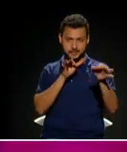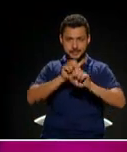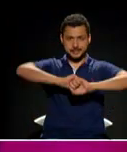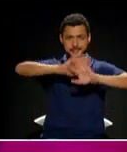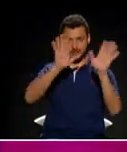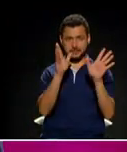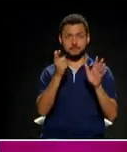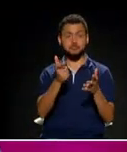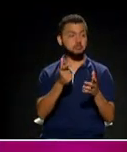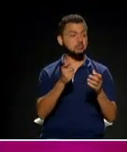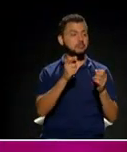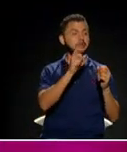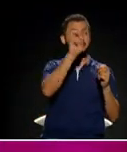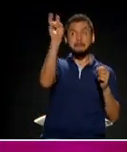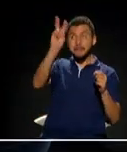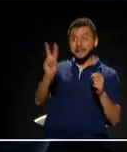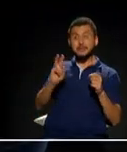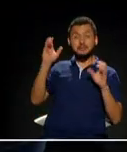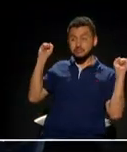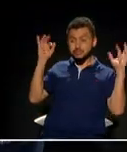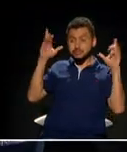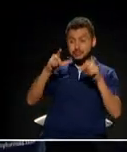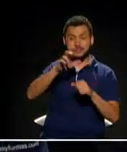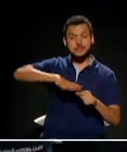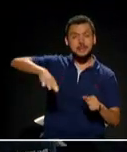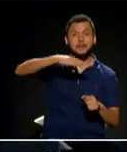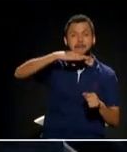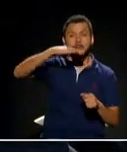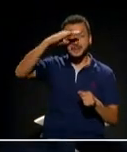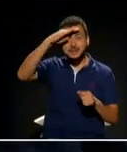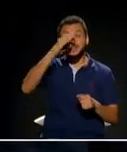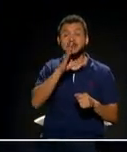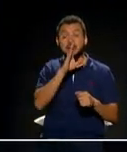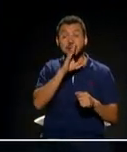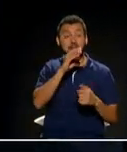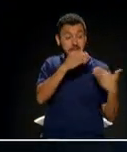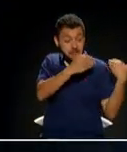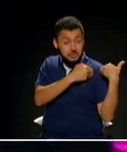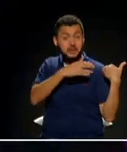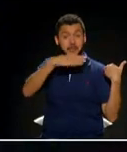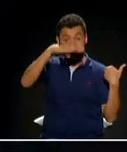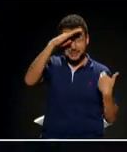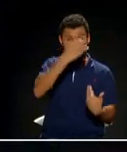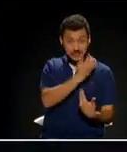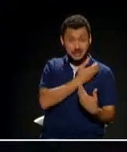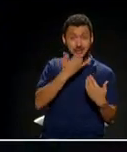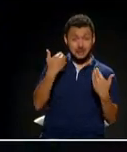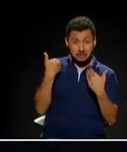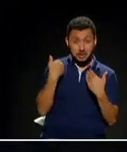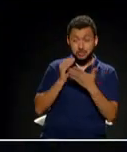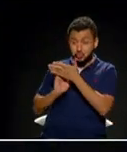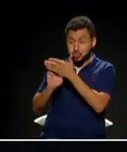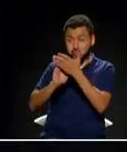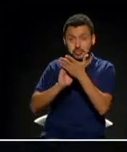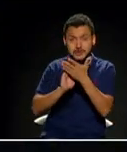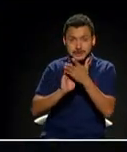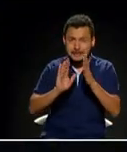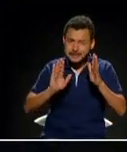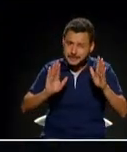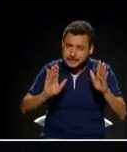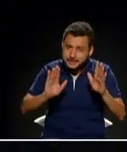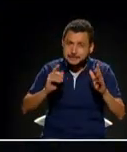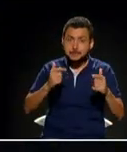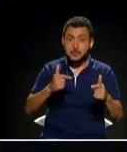no depende de las realidades de la alcaldía y no lo solucionará el alcalde el alcalde de la próxima administración pero que sí es algo sobre lo que